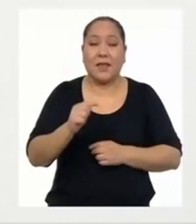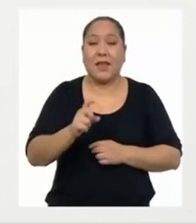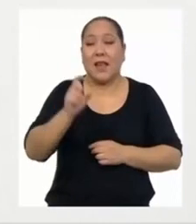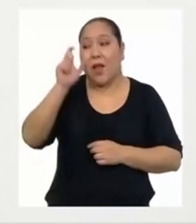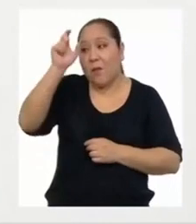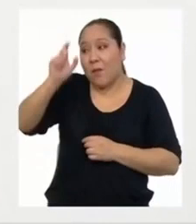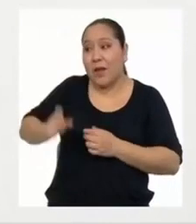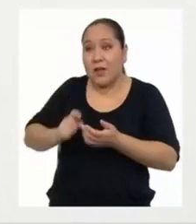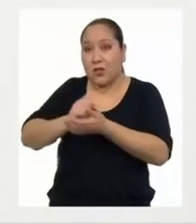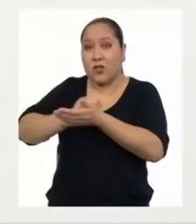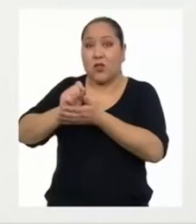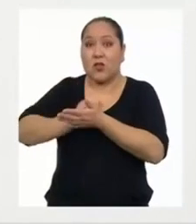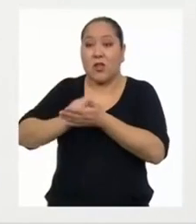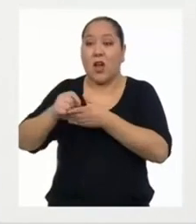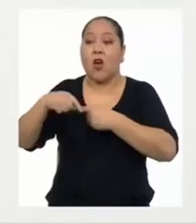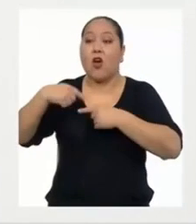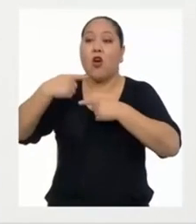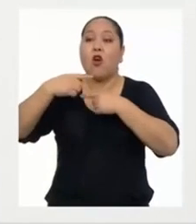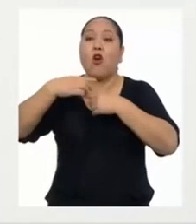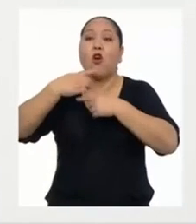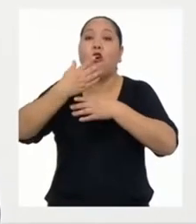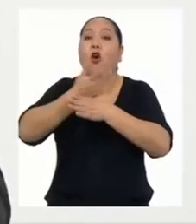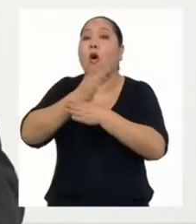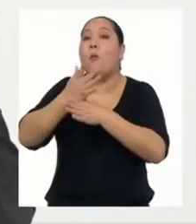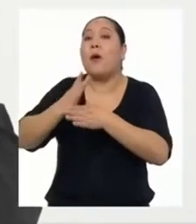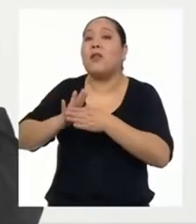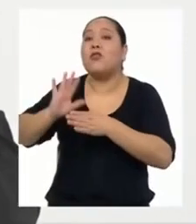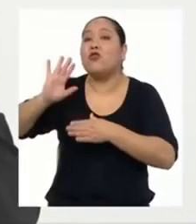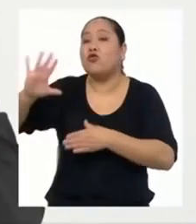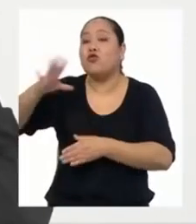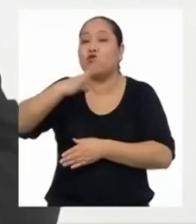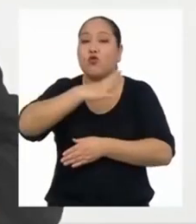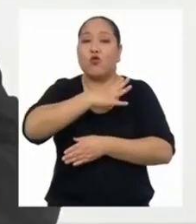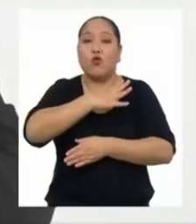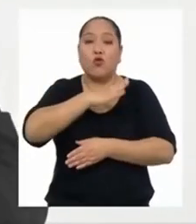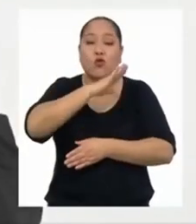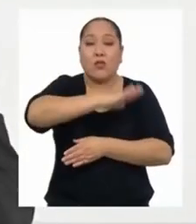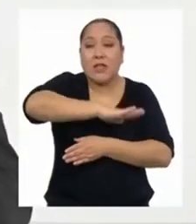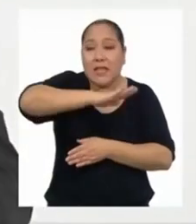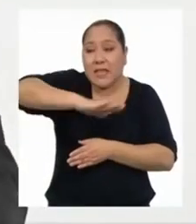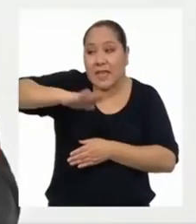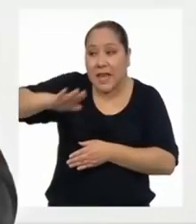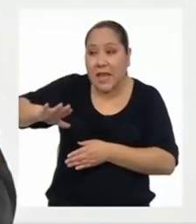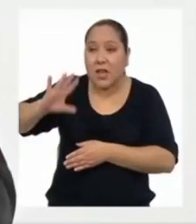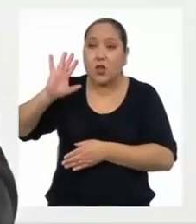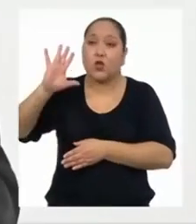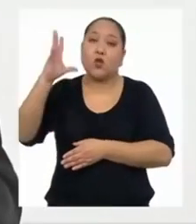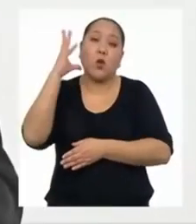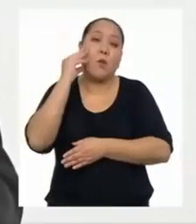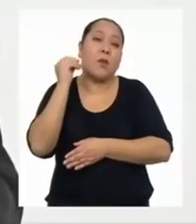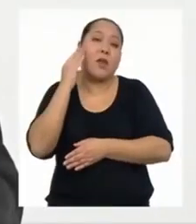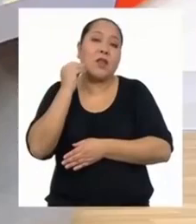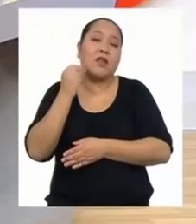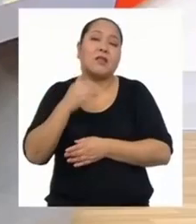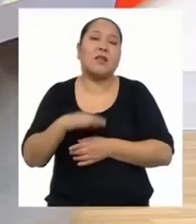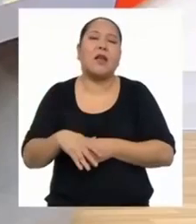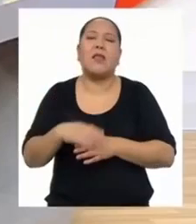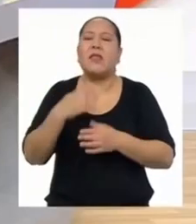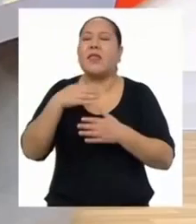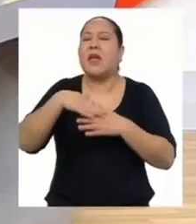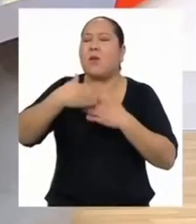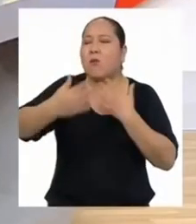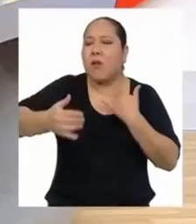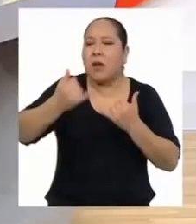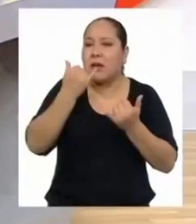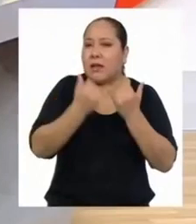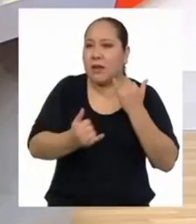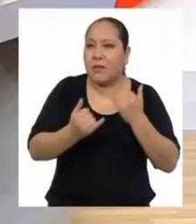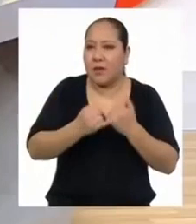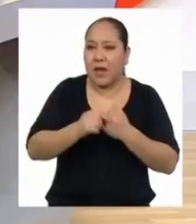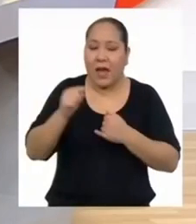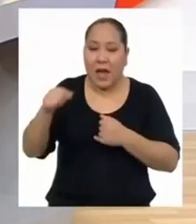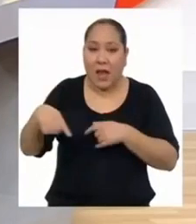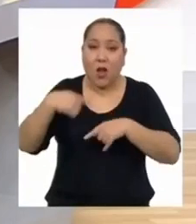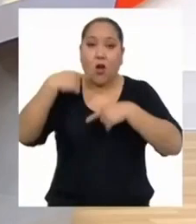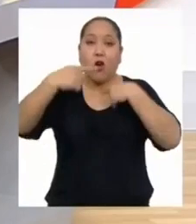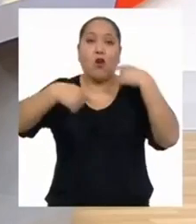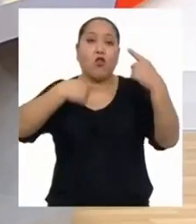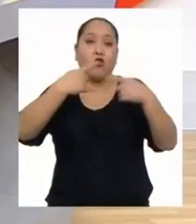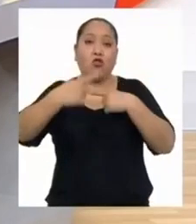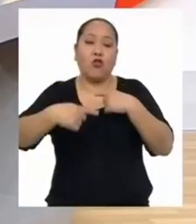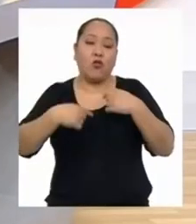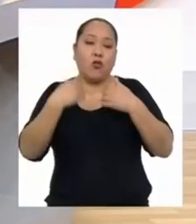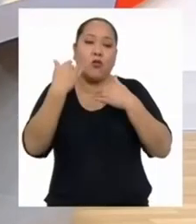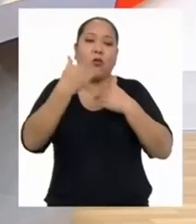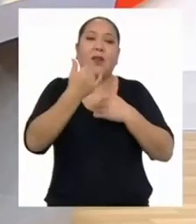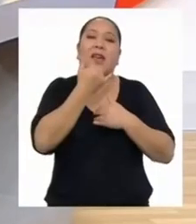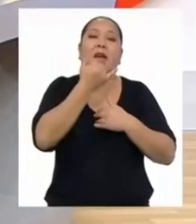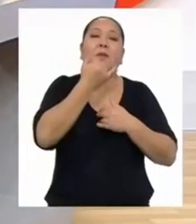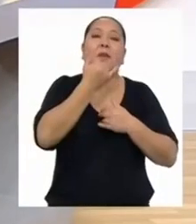sobre su infancia y su experiencia, ¿con qué decidió continuar y concluir? Nos narró lo que le pasó después de escaparse